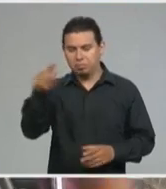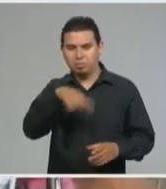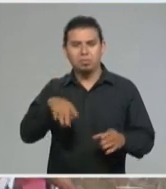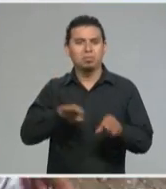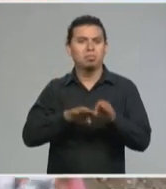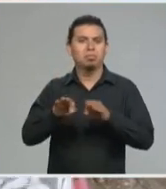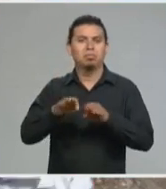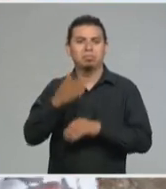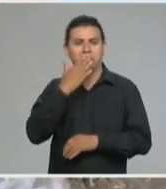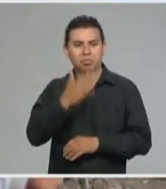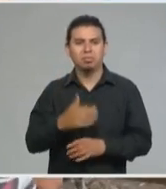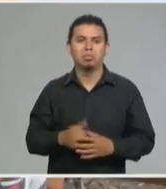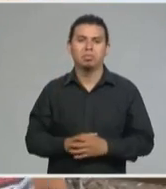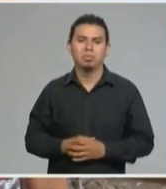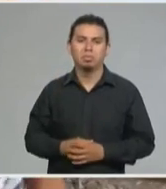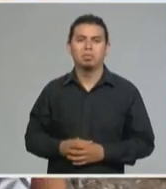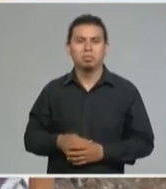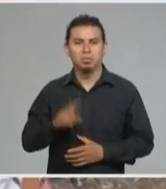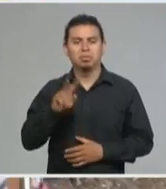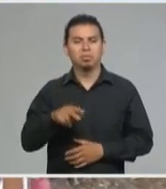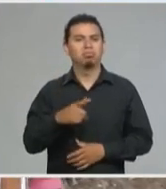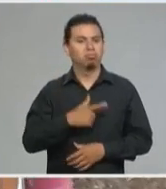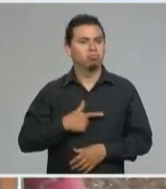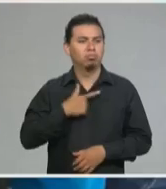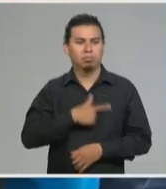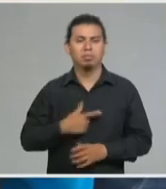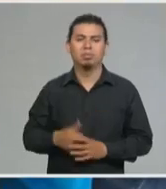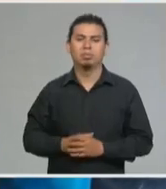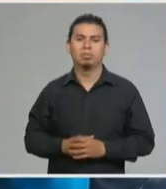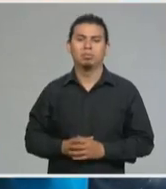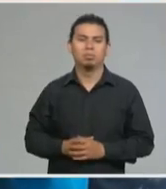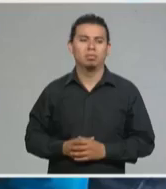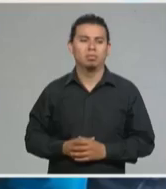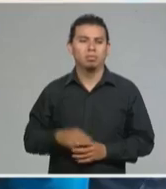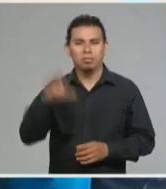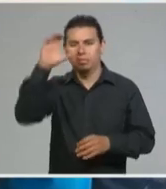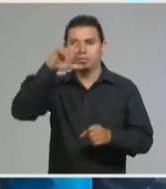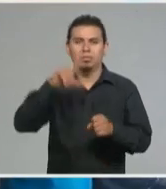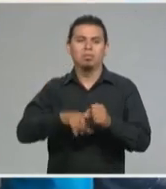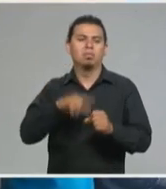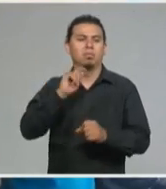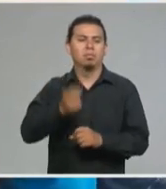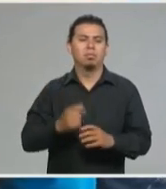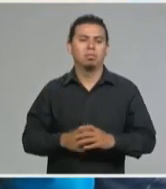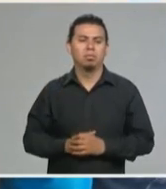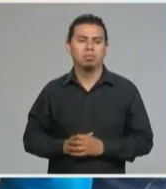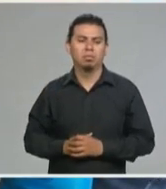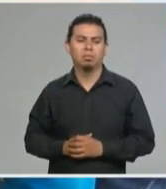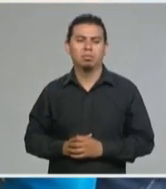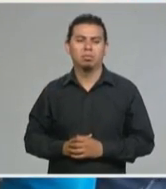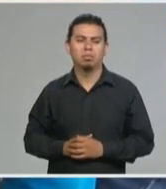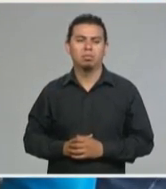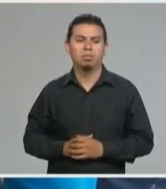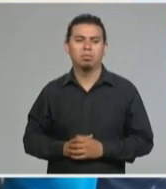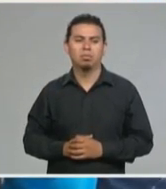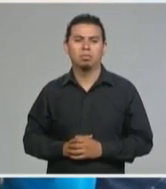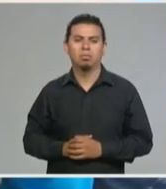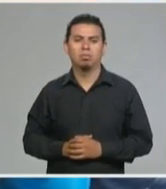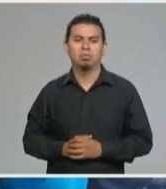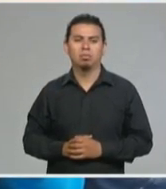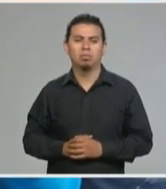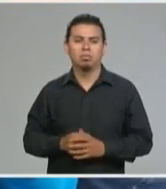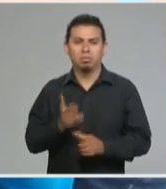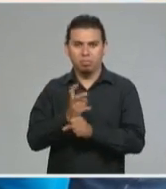hacer estas magníficas obras de arte. Es como una cultura que identifica a